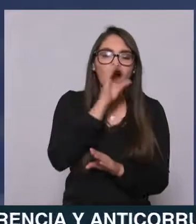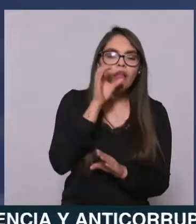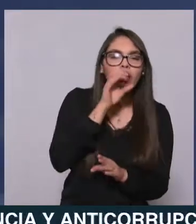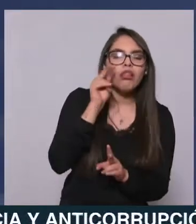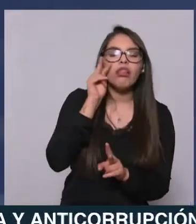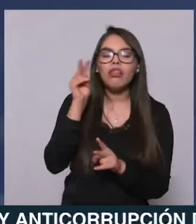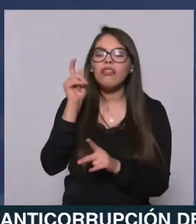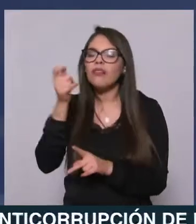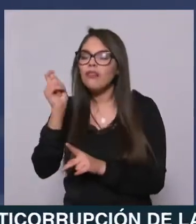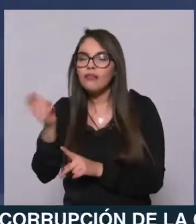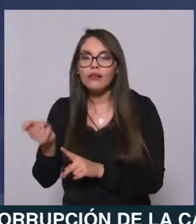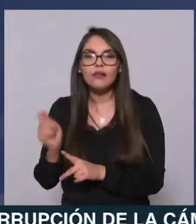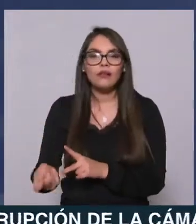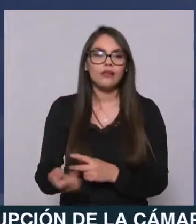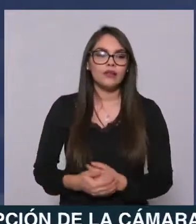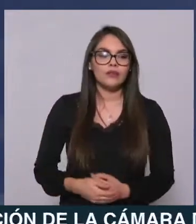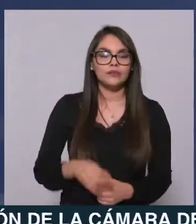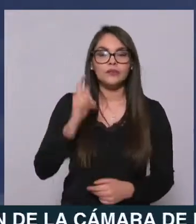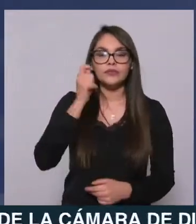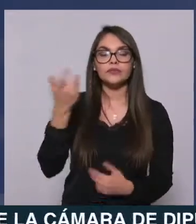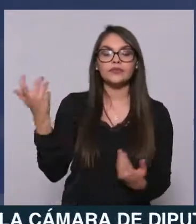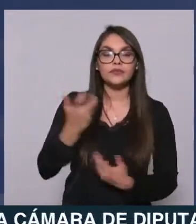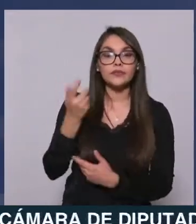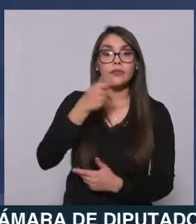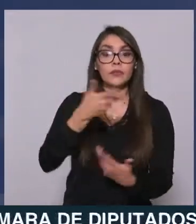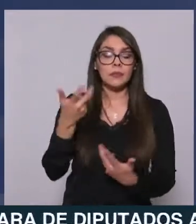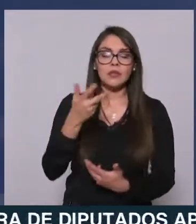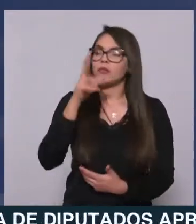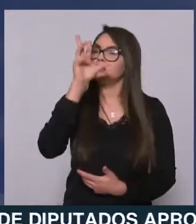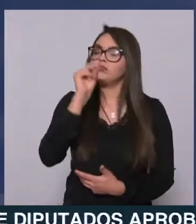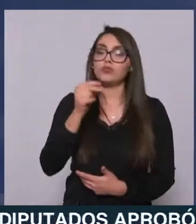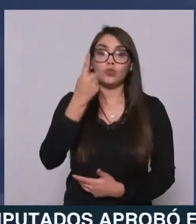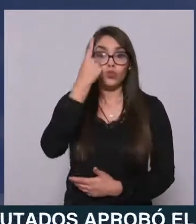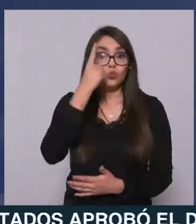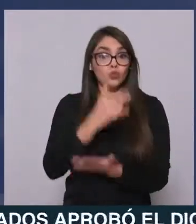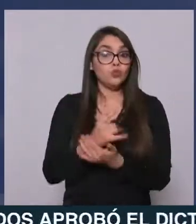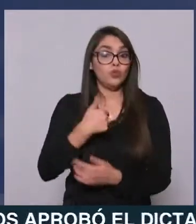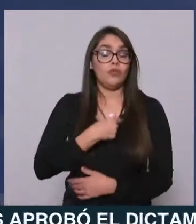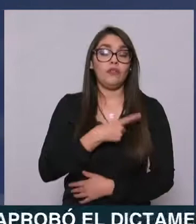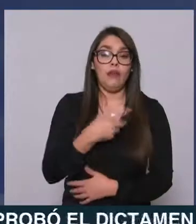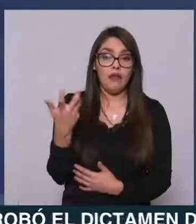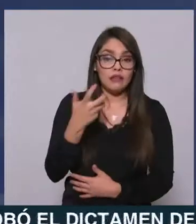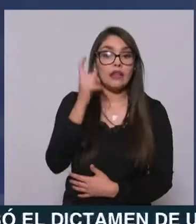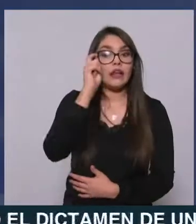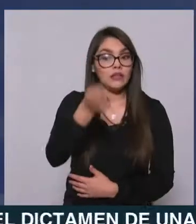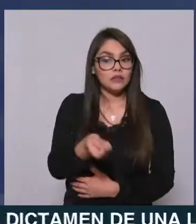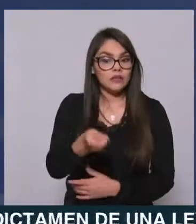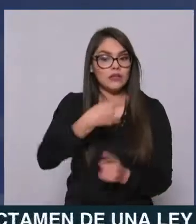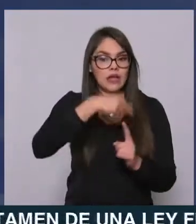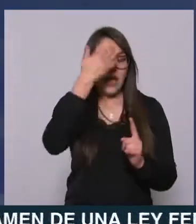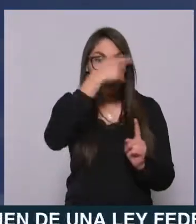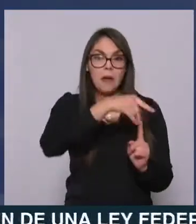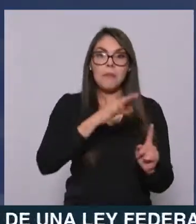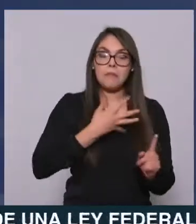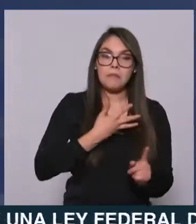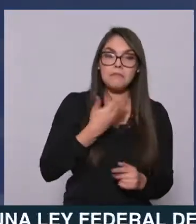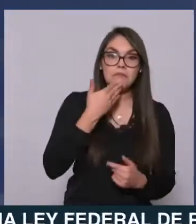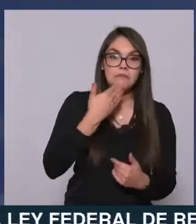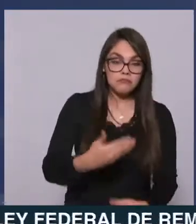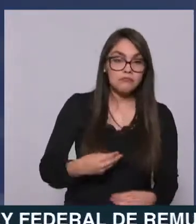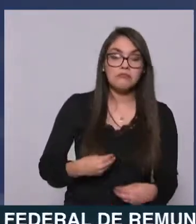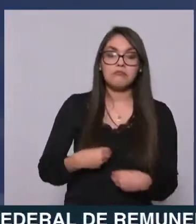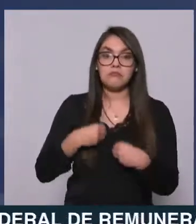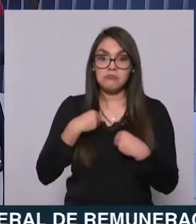tenemos necesidad de saber qué estaba haciendo. Solamente teníamos necesidad de saber si estaba con bien, si estaba con